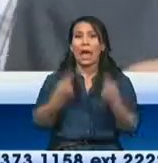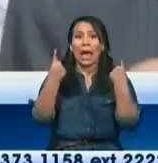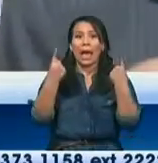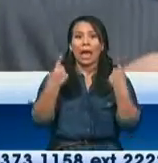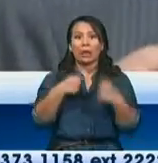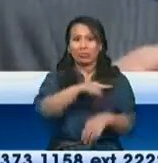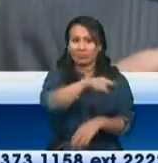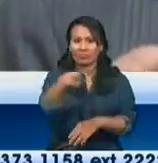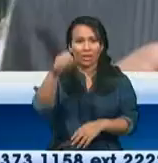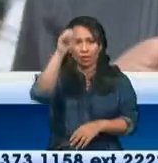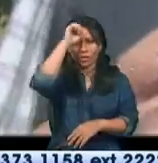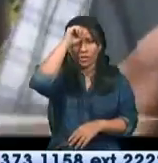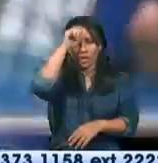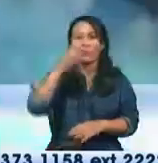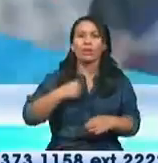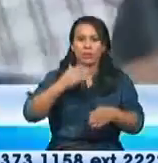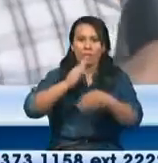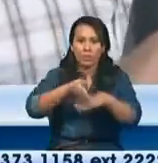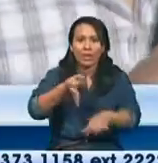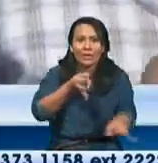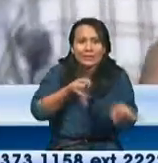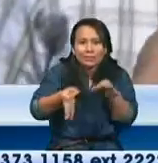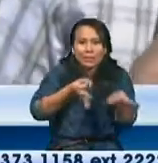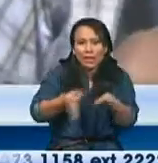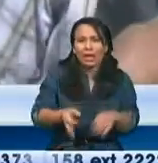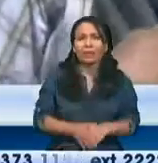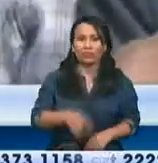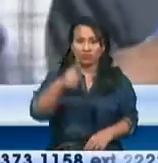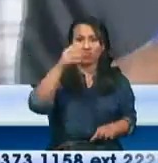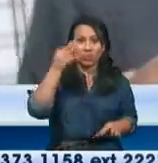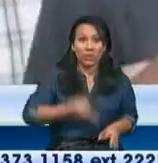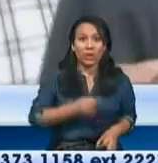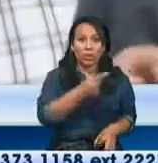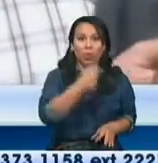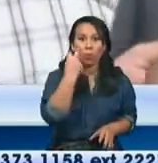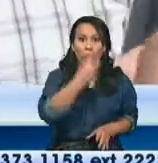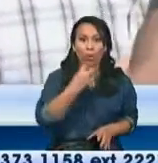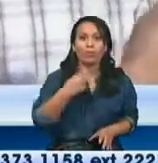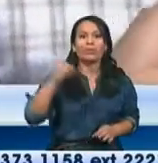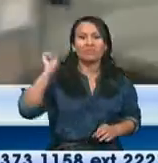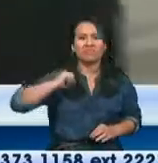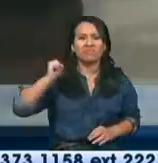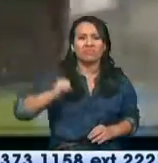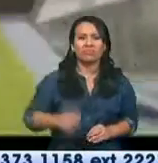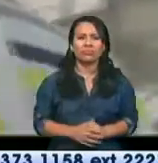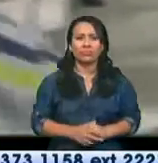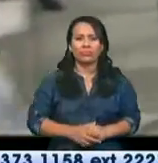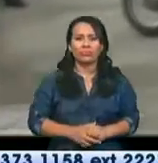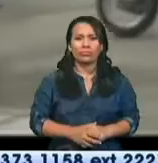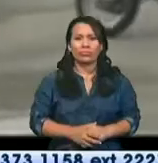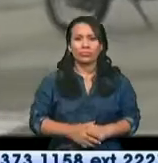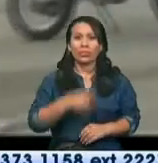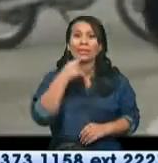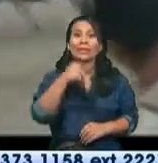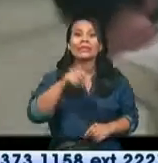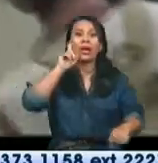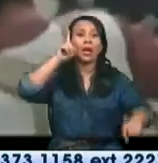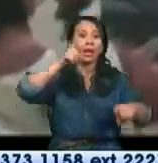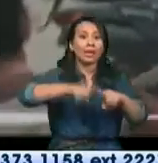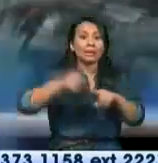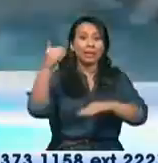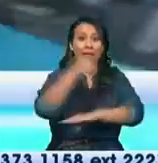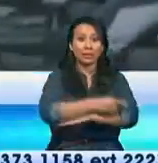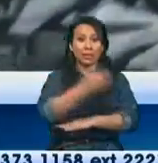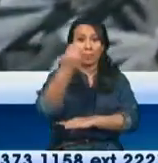tienen idea ustedes, ya lo vamos a saber. O sea, está muy seguro de esta prueba, mi querido. El 100% seguro. Se espera que hasta este día miércoles se